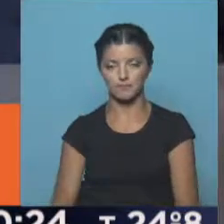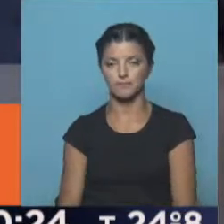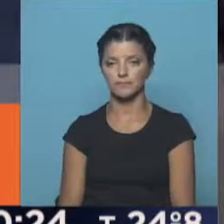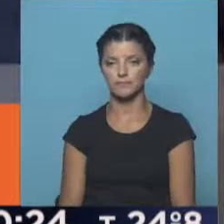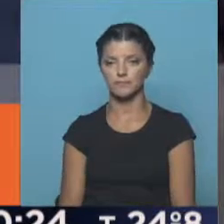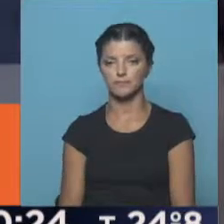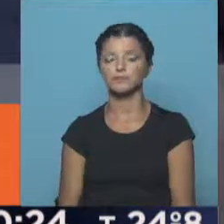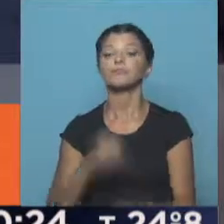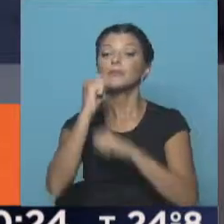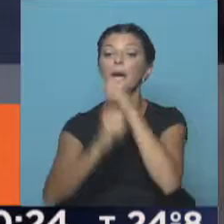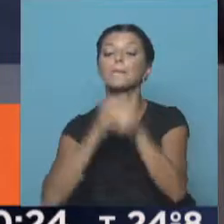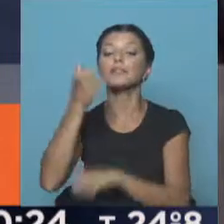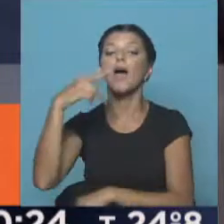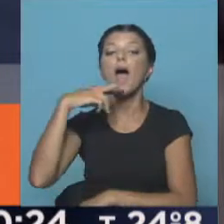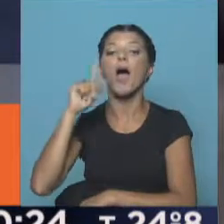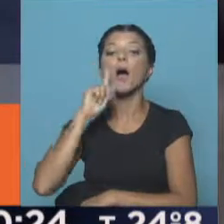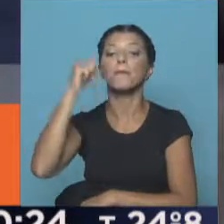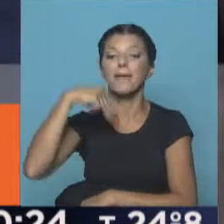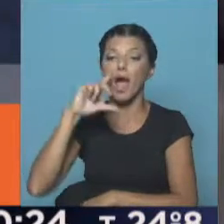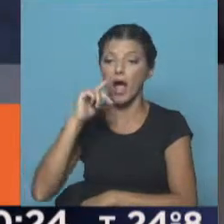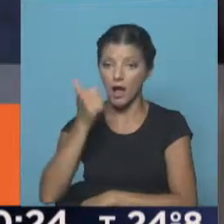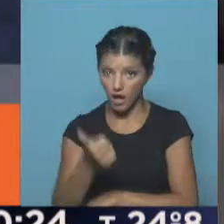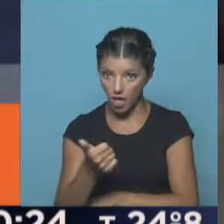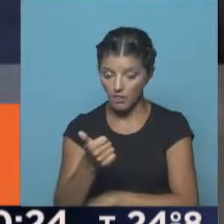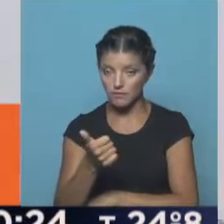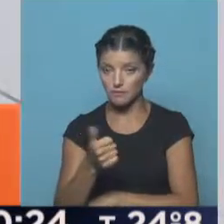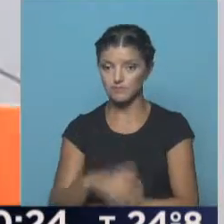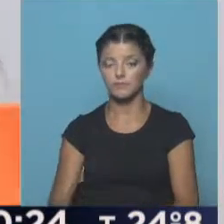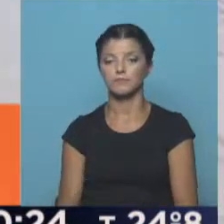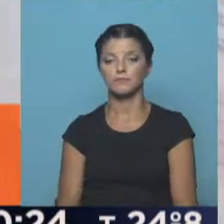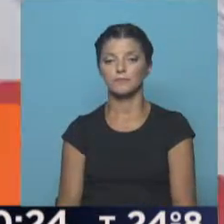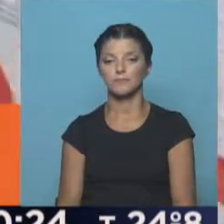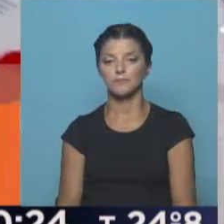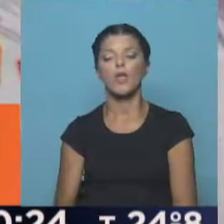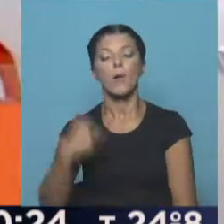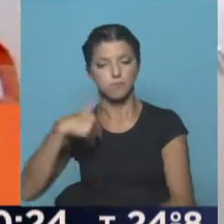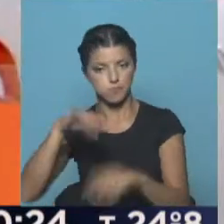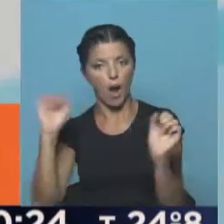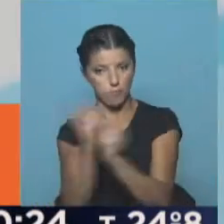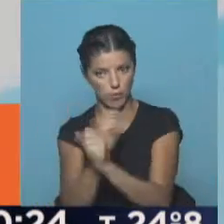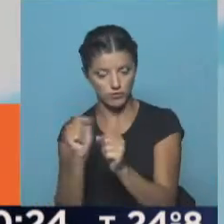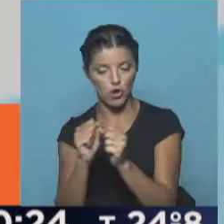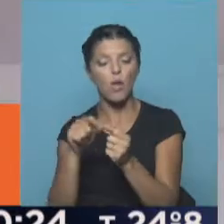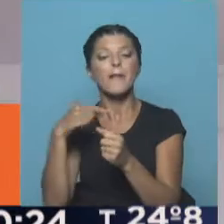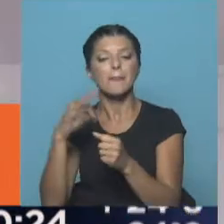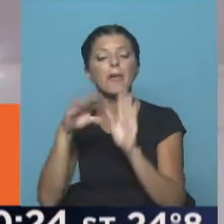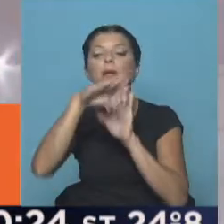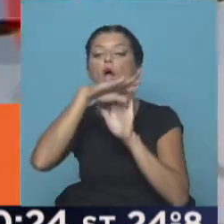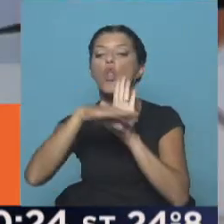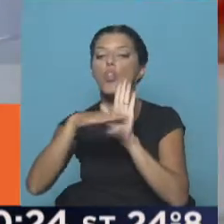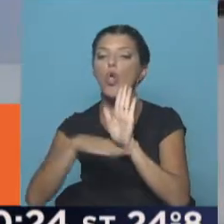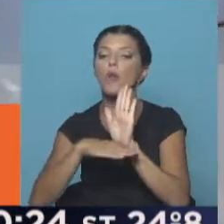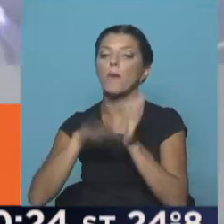Avianca, por decisión del presidente, hemos decidido enmarcar el proceso de aprobación en la nueva normativa que está por